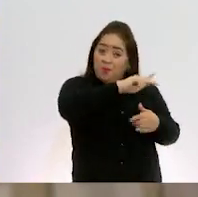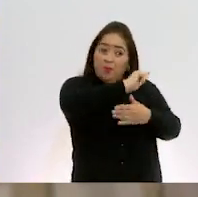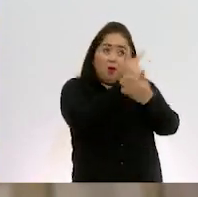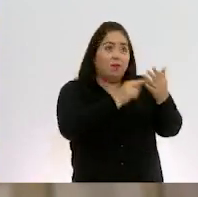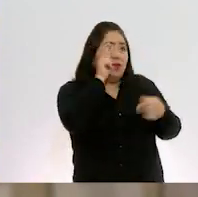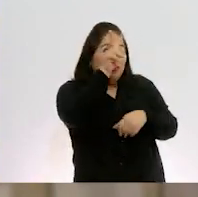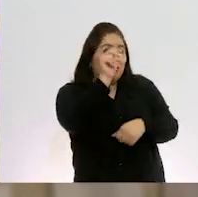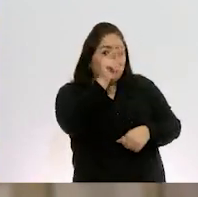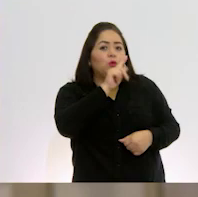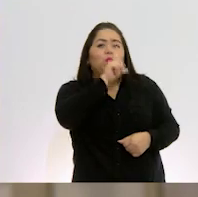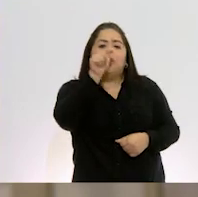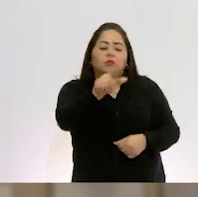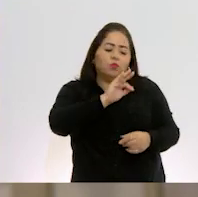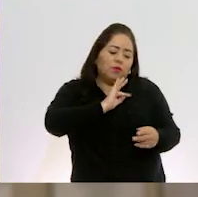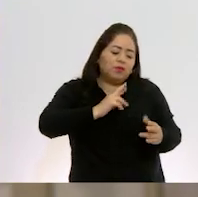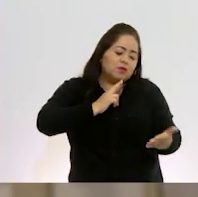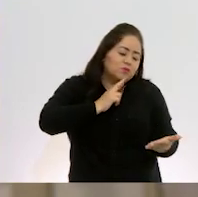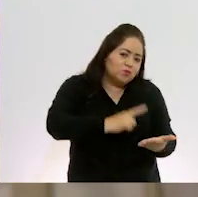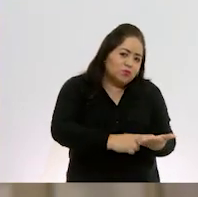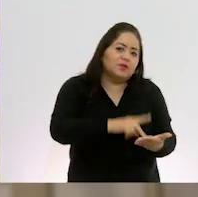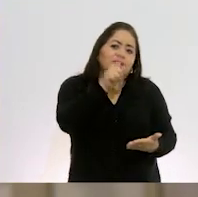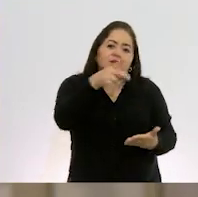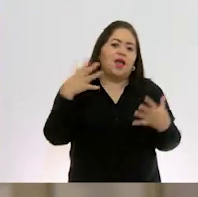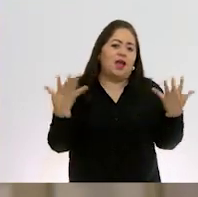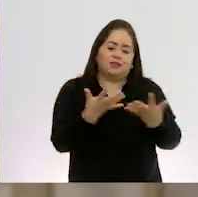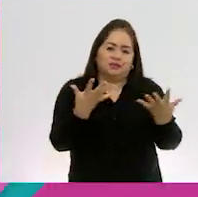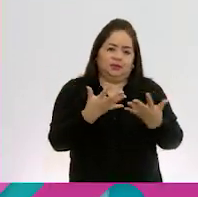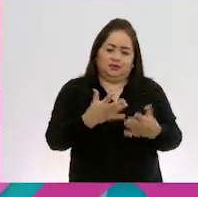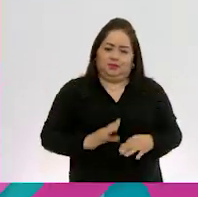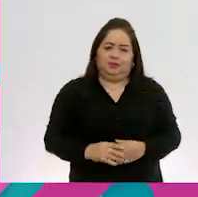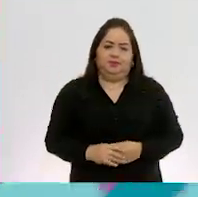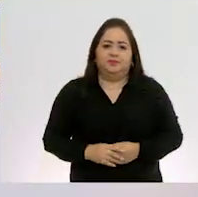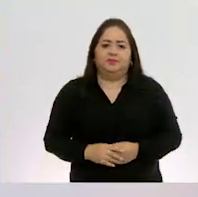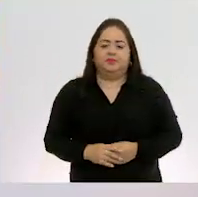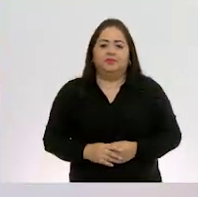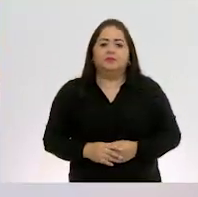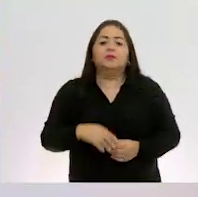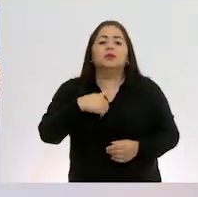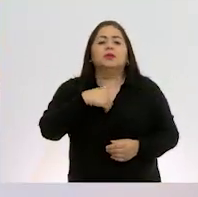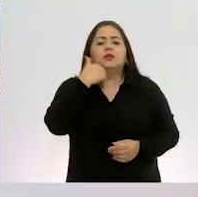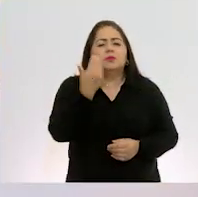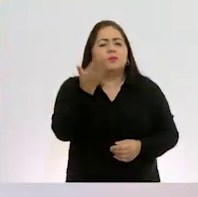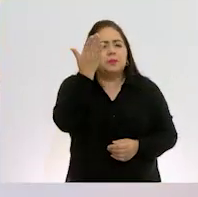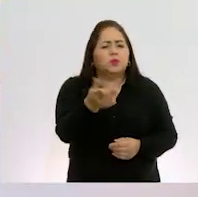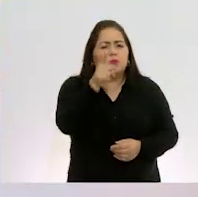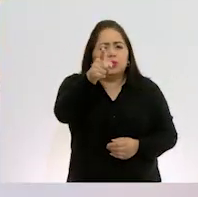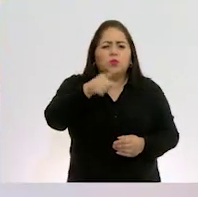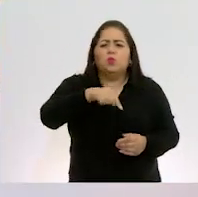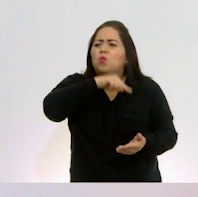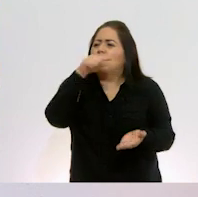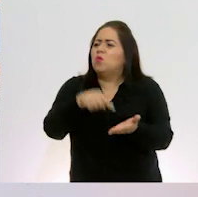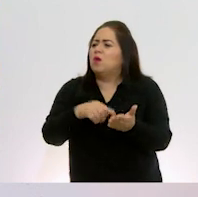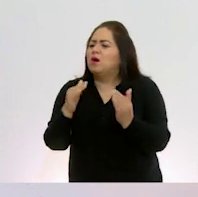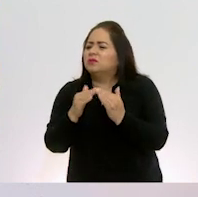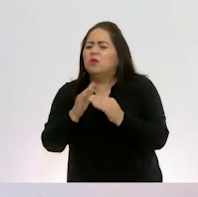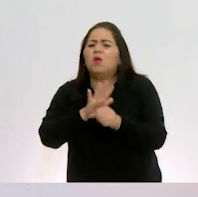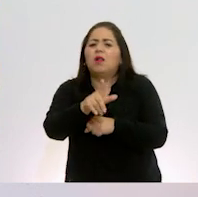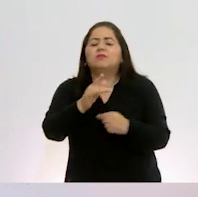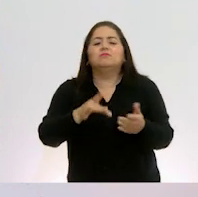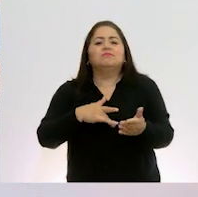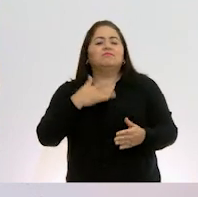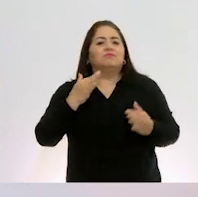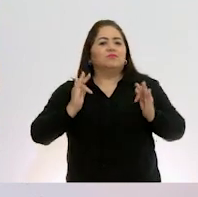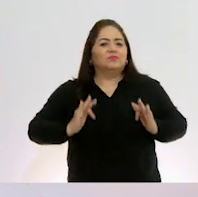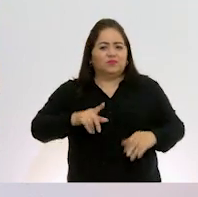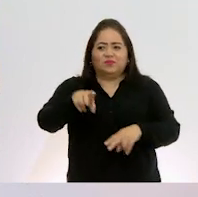programa pueda responderlas y hacerlas a tu ritmo. Quiero pedirte que busques un lugar cómodo en casa.